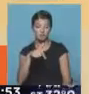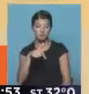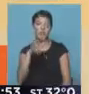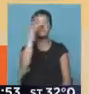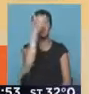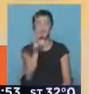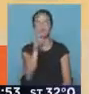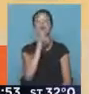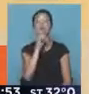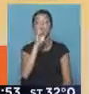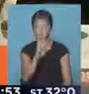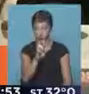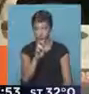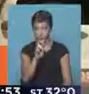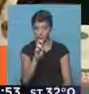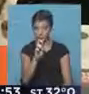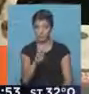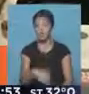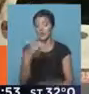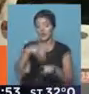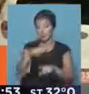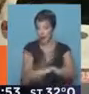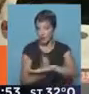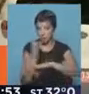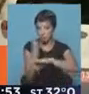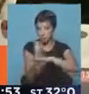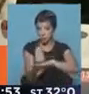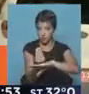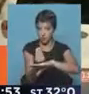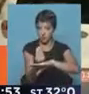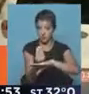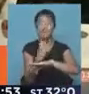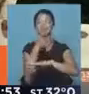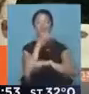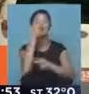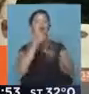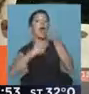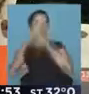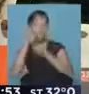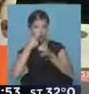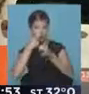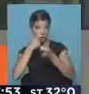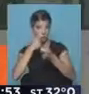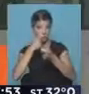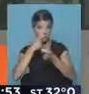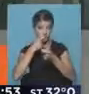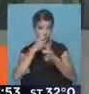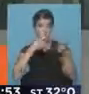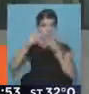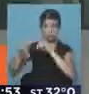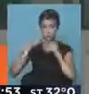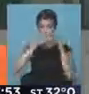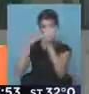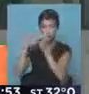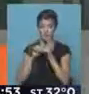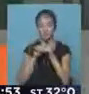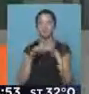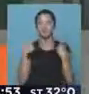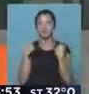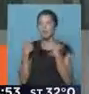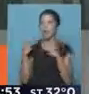política de asumir de cerrarse a los acuerdos comerciales y políticas más proteccionistas aprovechar y darle